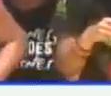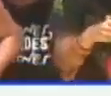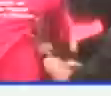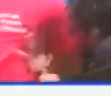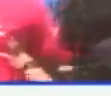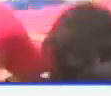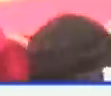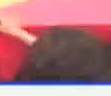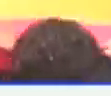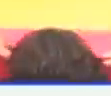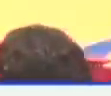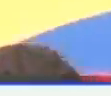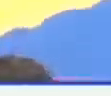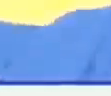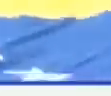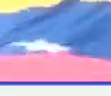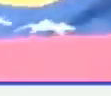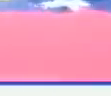impresionante la jornada de los CLAP,